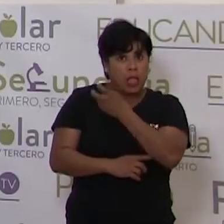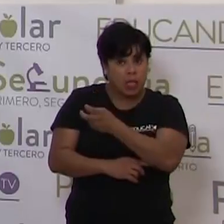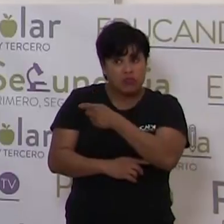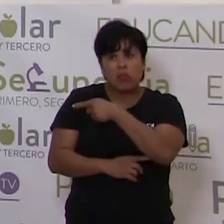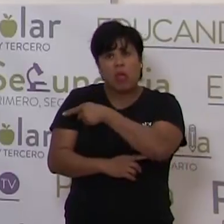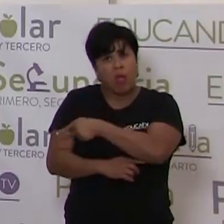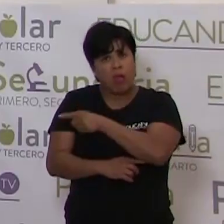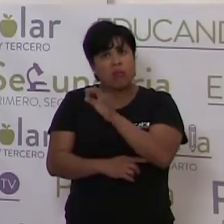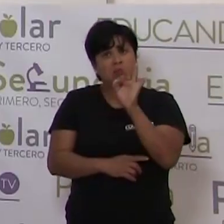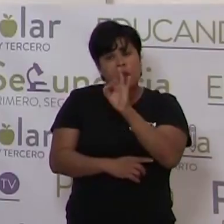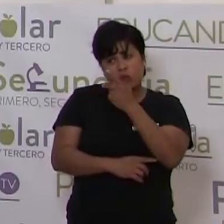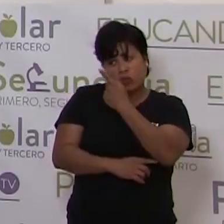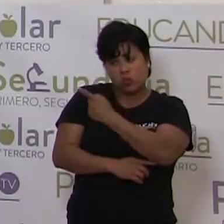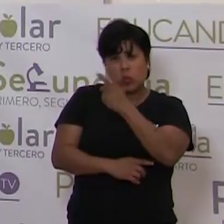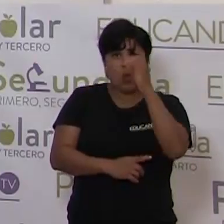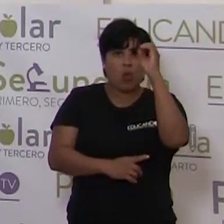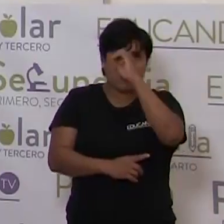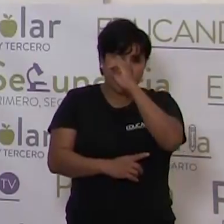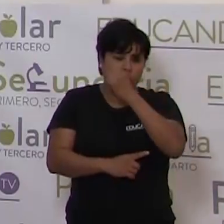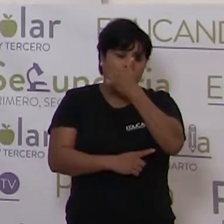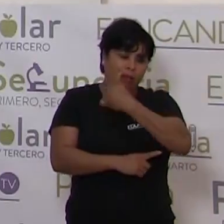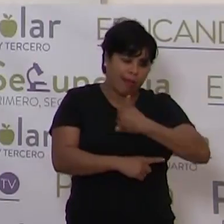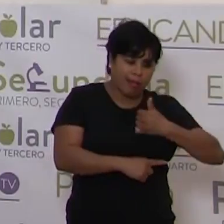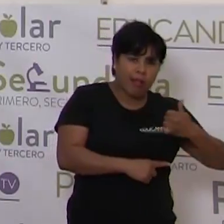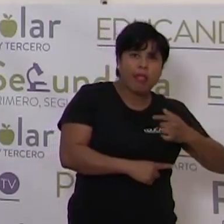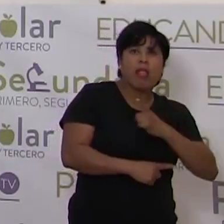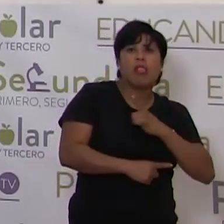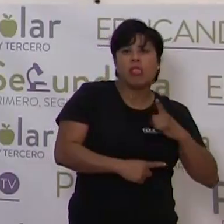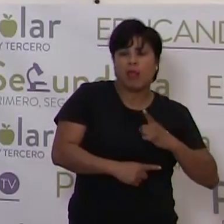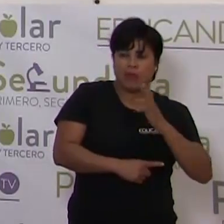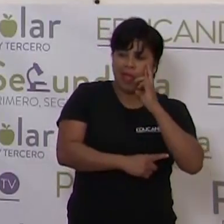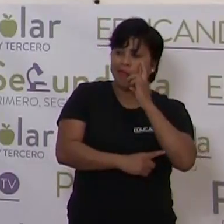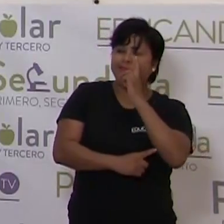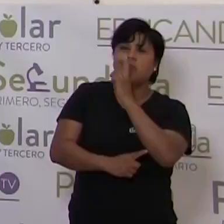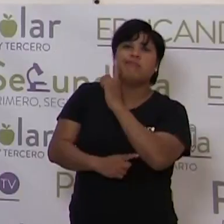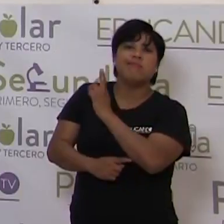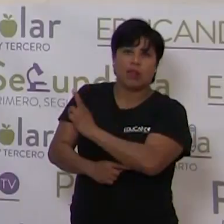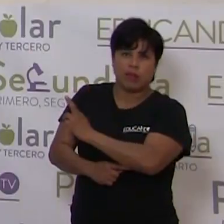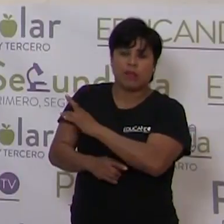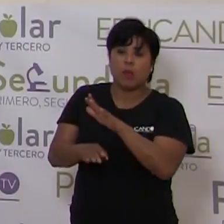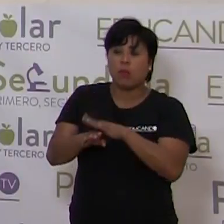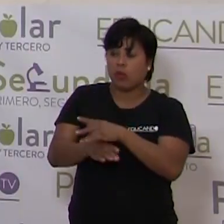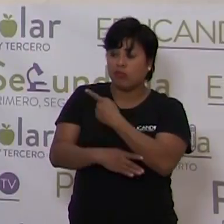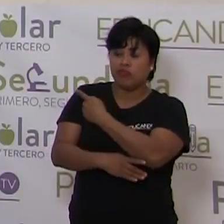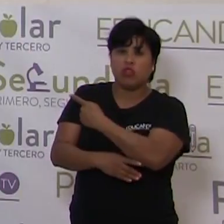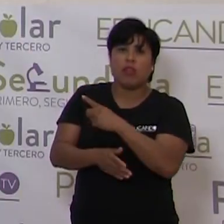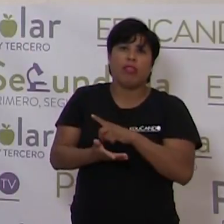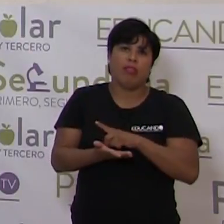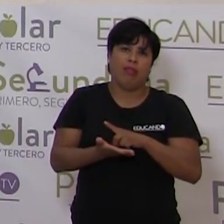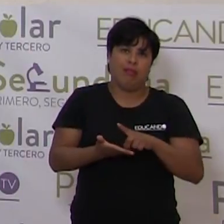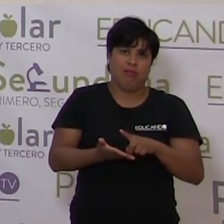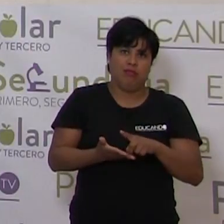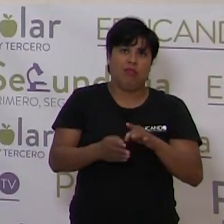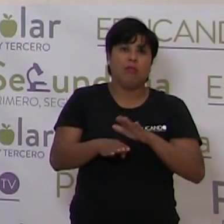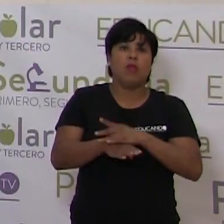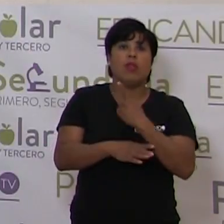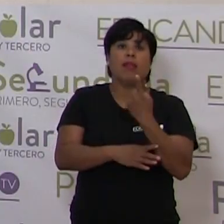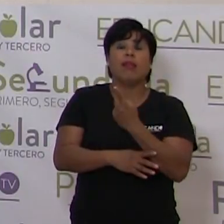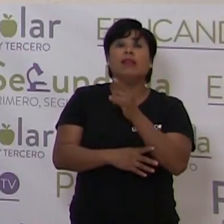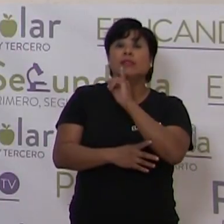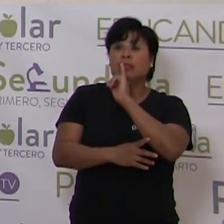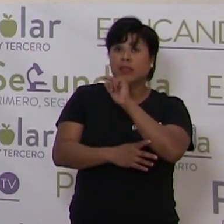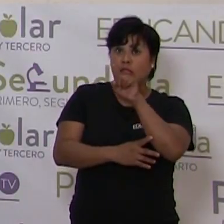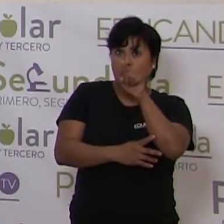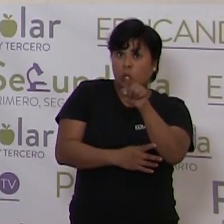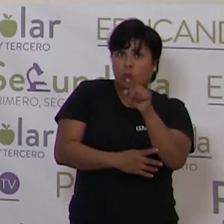de vista y cada uno de nosotros tenemos que respetarlo. ¿Por qué? Porque es un derecho, porque si tú